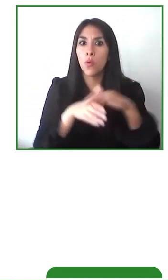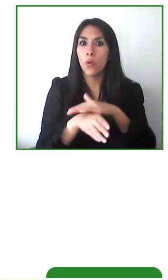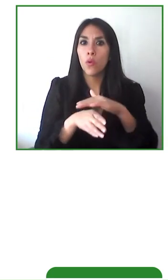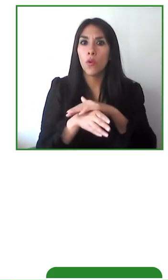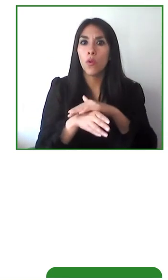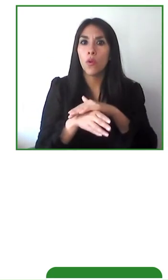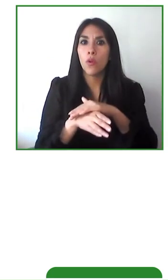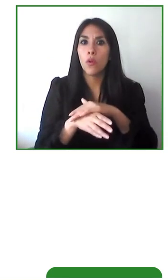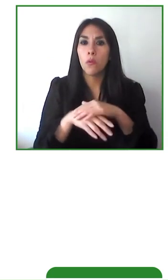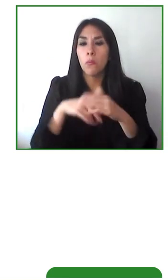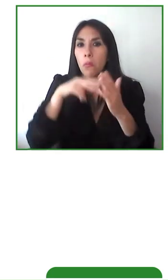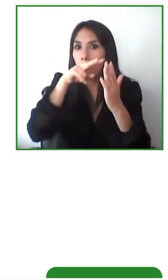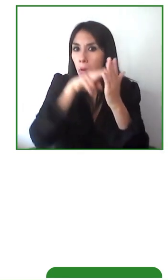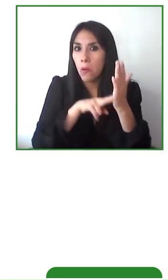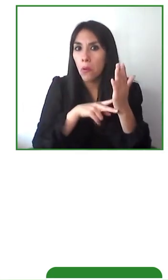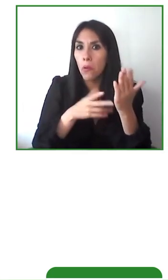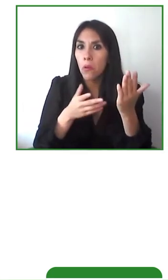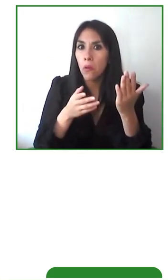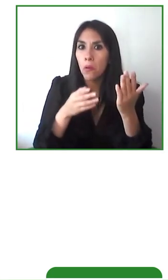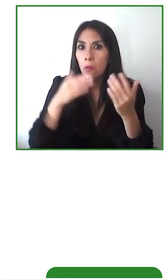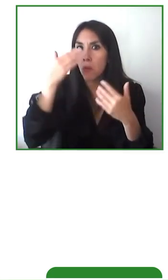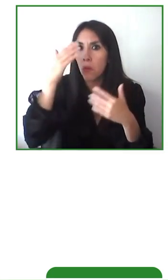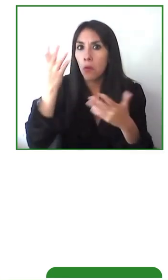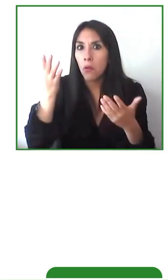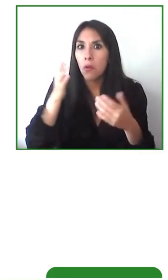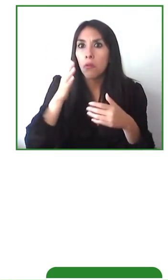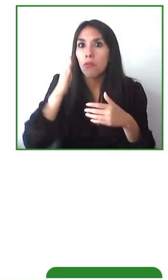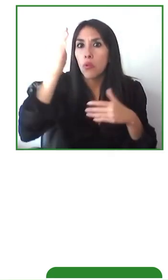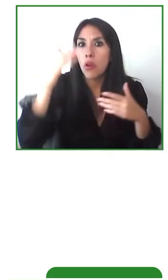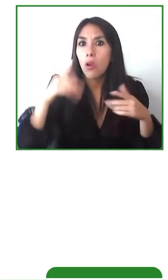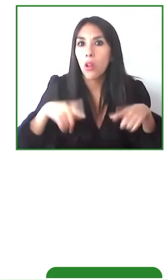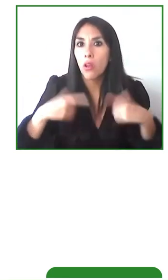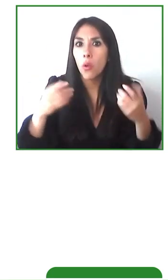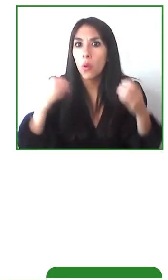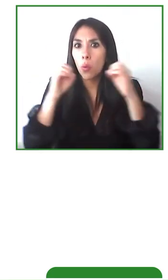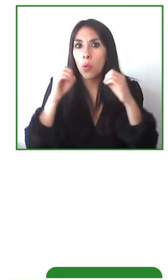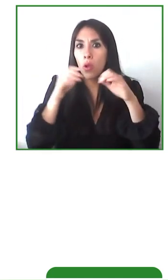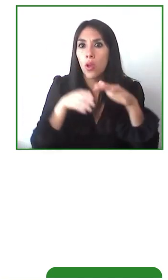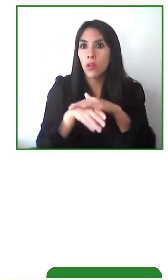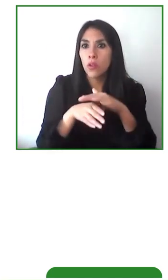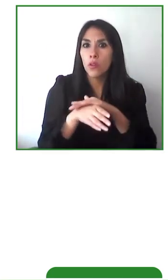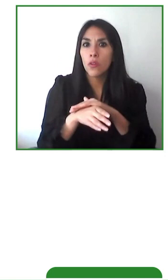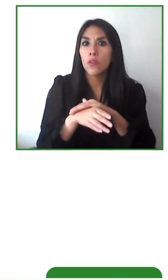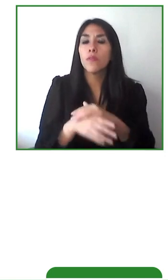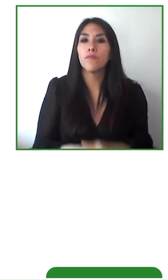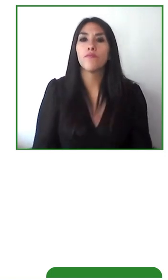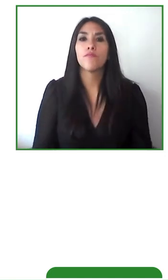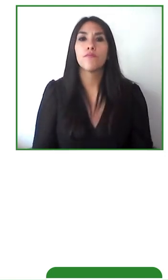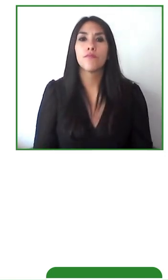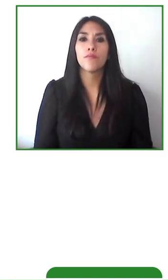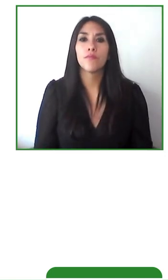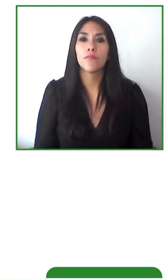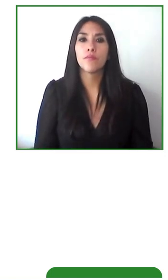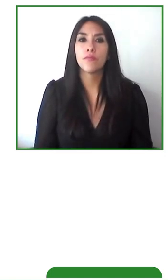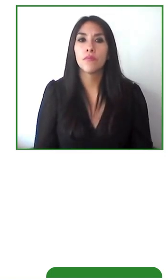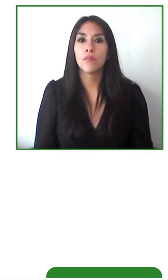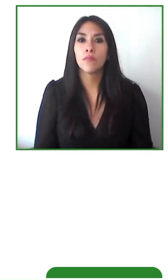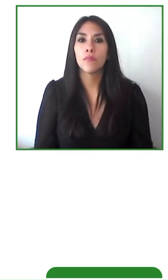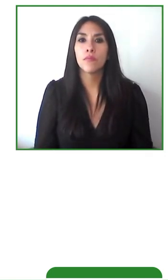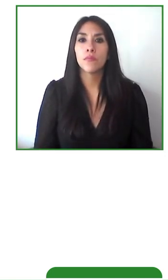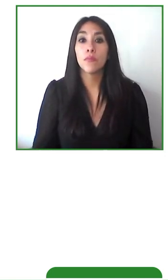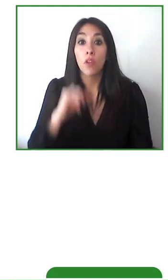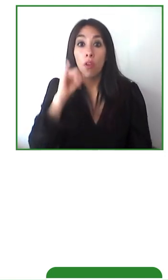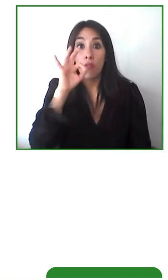en su vida. Al exponer a los niños a las historias, les ayuda a